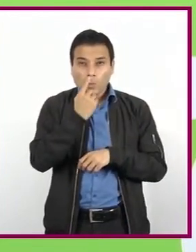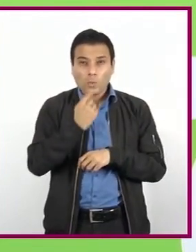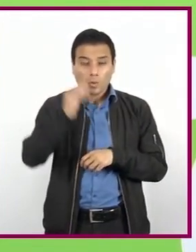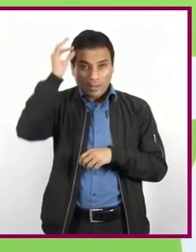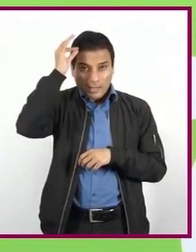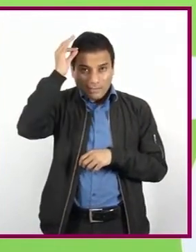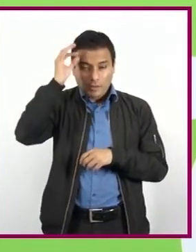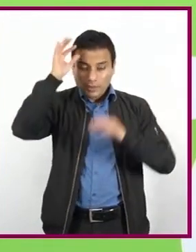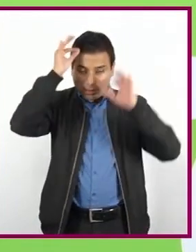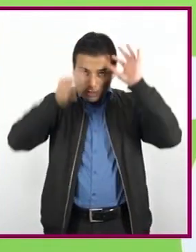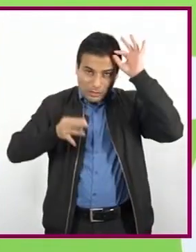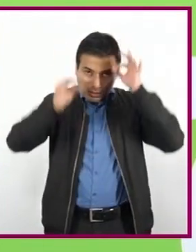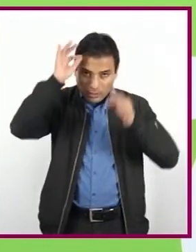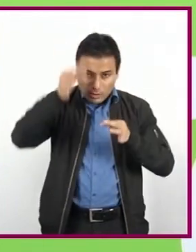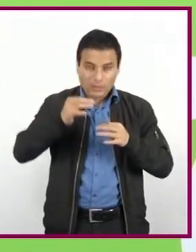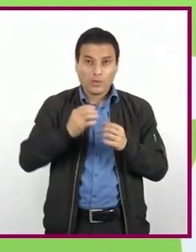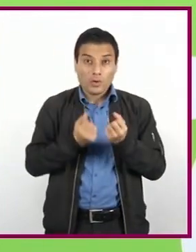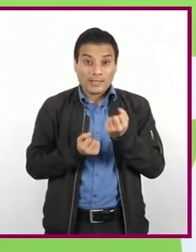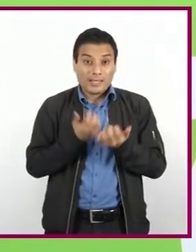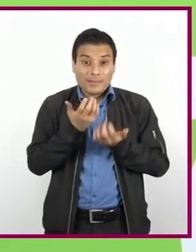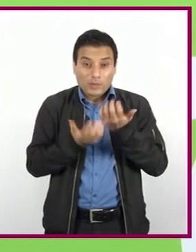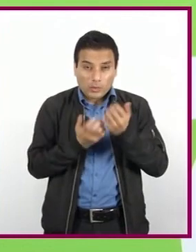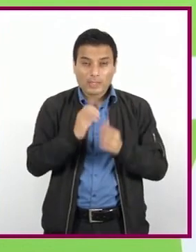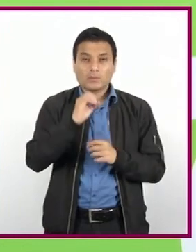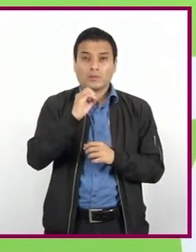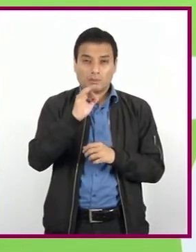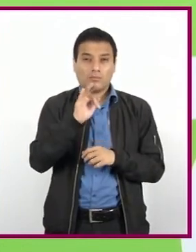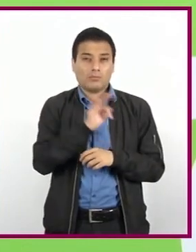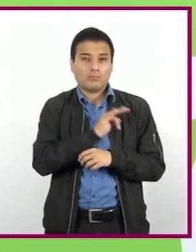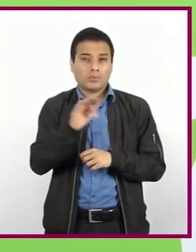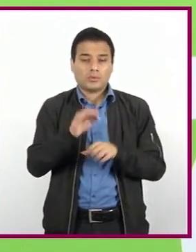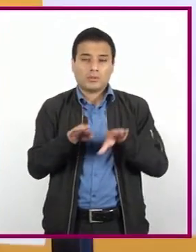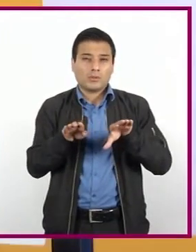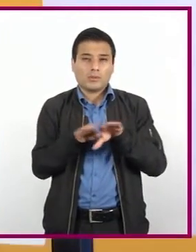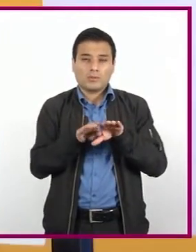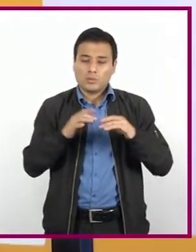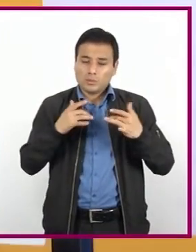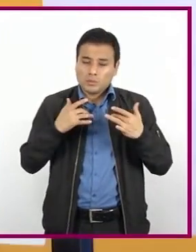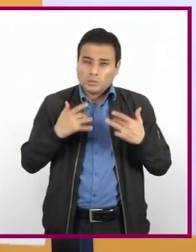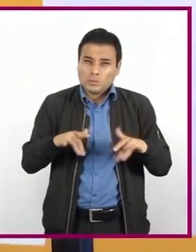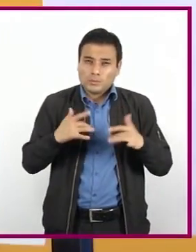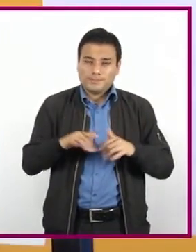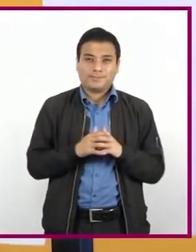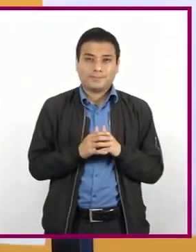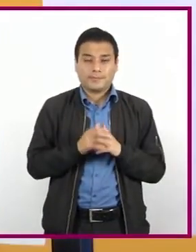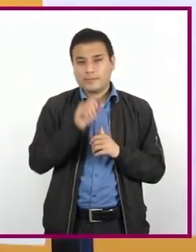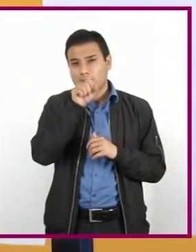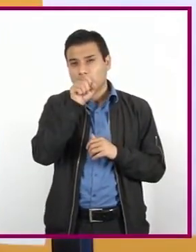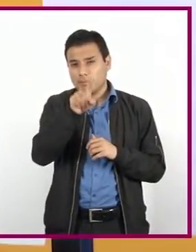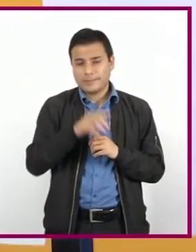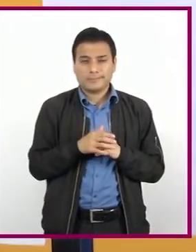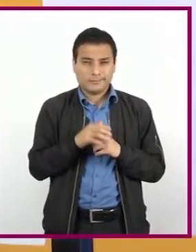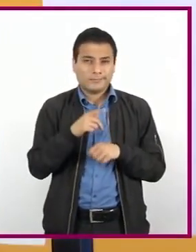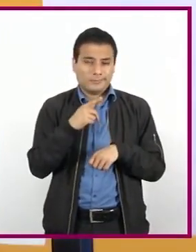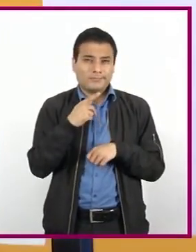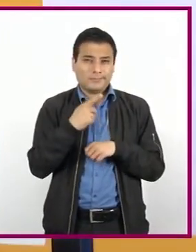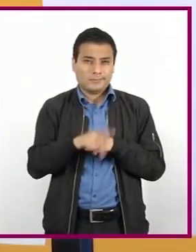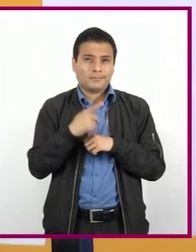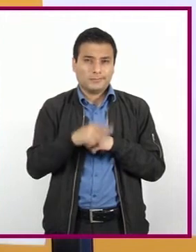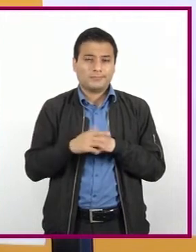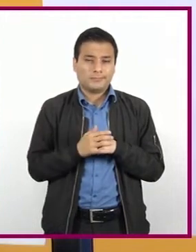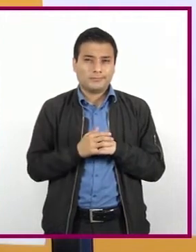pelo, quemaduras por radiación o síndrome de irradiación aguda. También existe un riesgo de sufrir